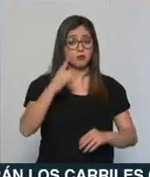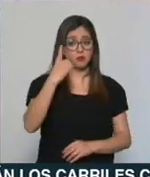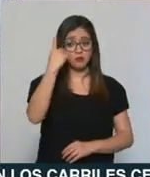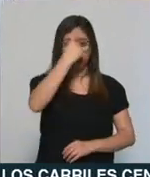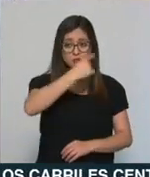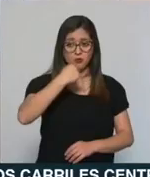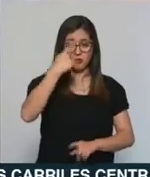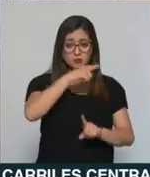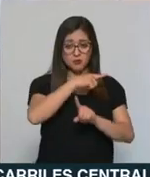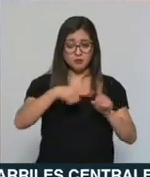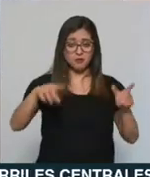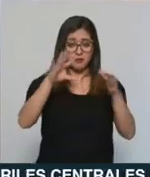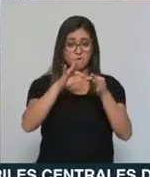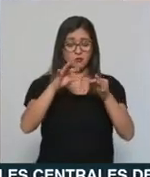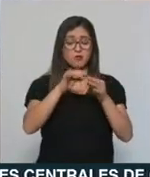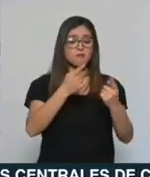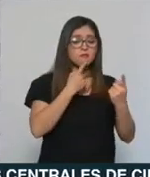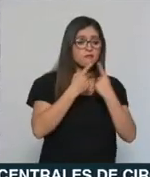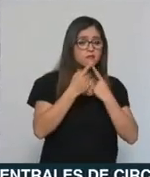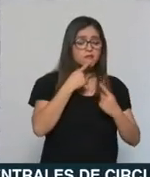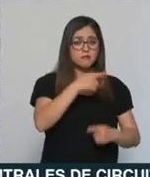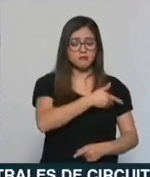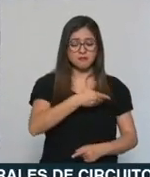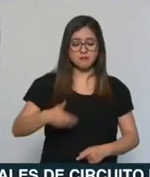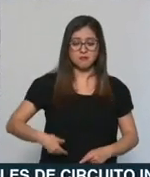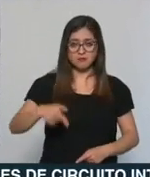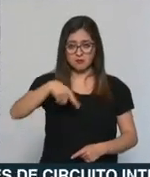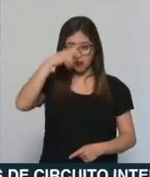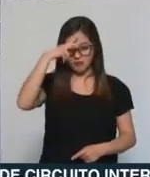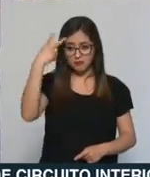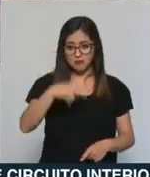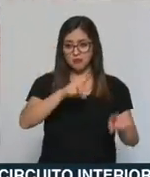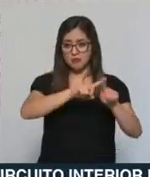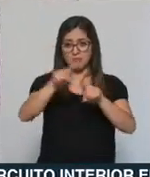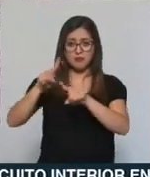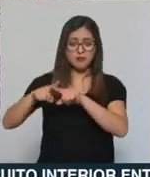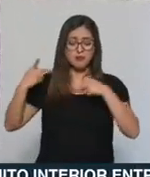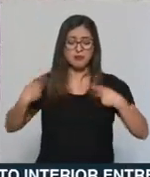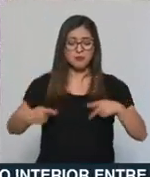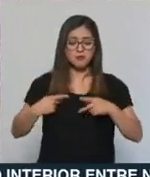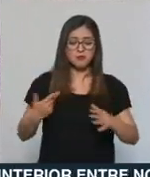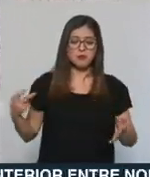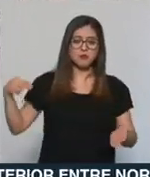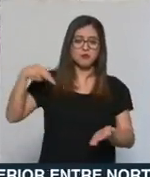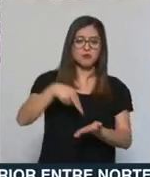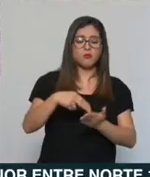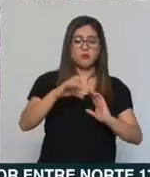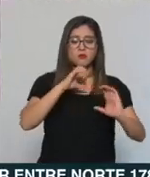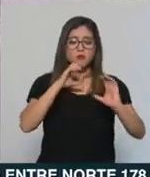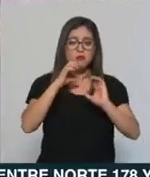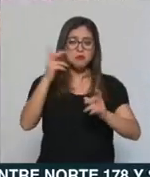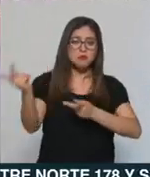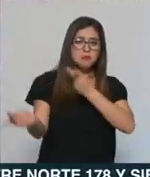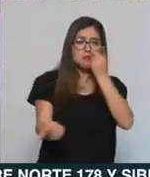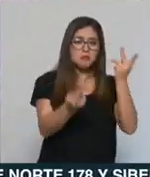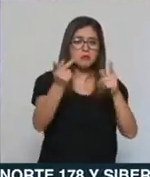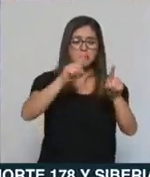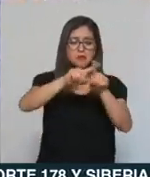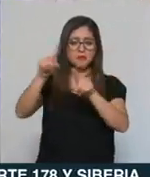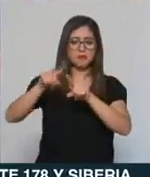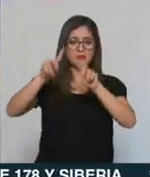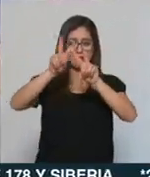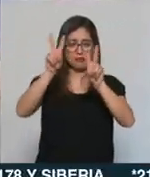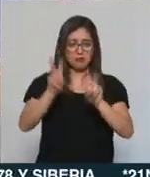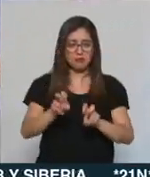media de diálogo circular entre el presidente Andrés Manuel López Obrador y los diversos medios de comunicación, en donde pudieron cuestionarlo de los diversos